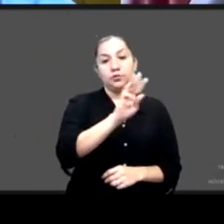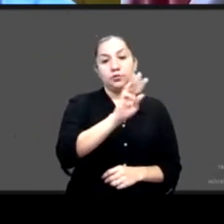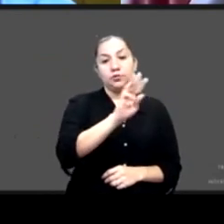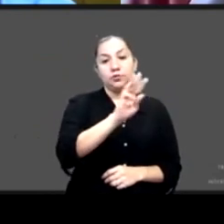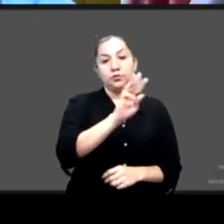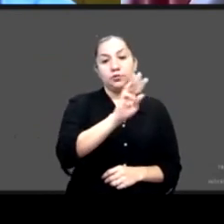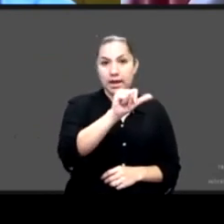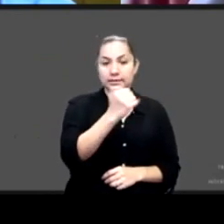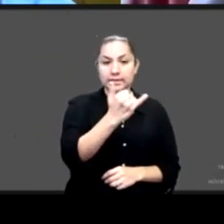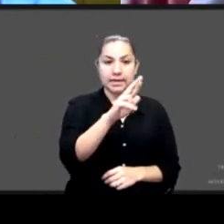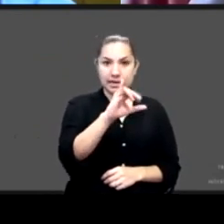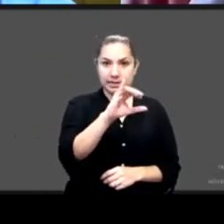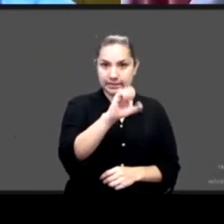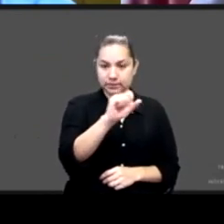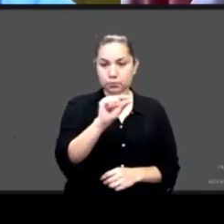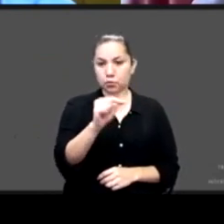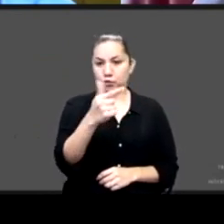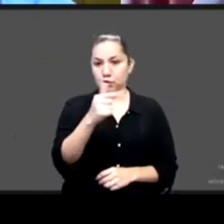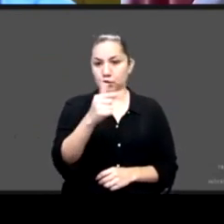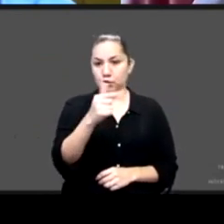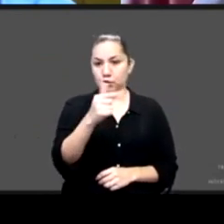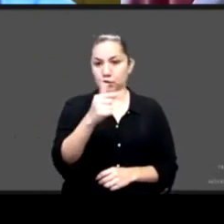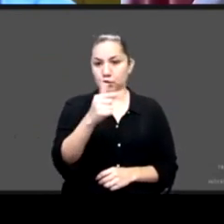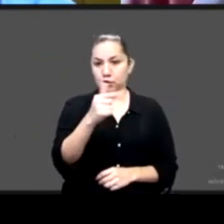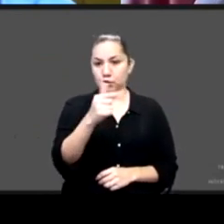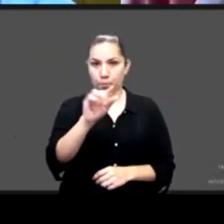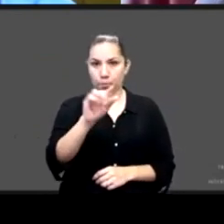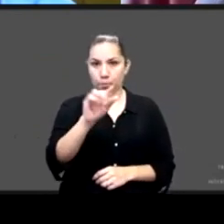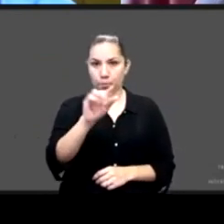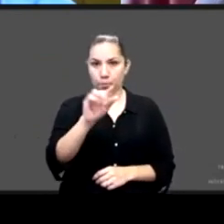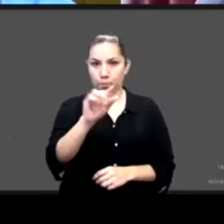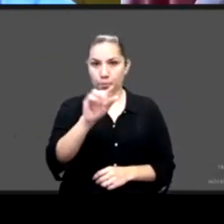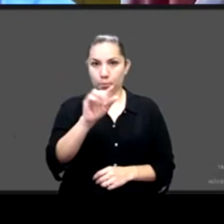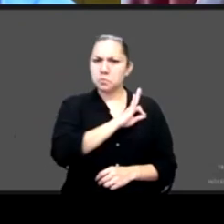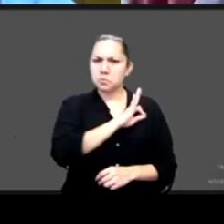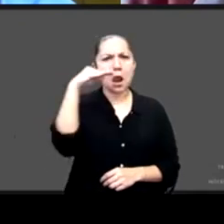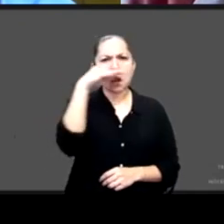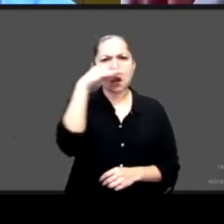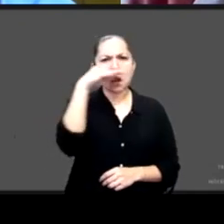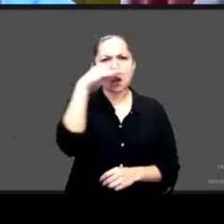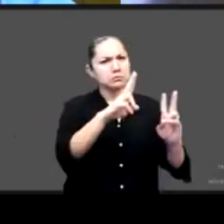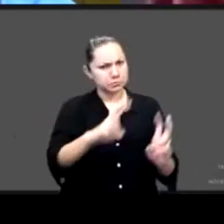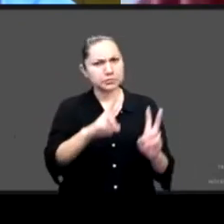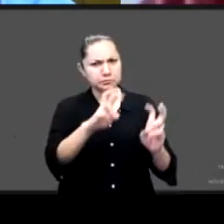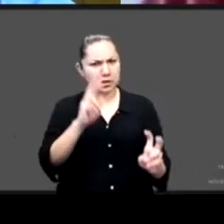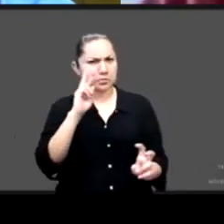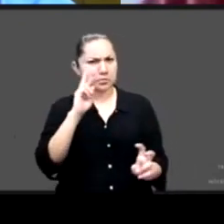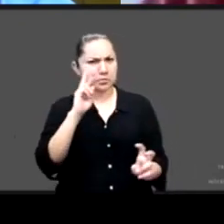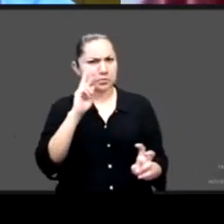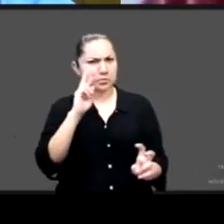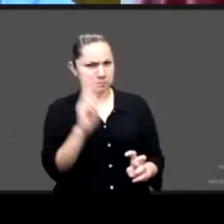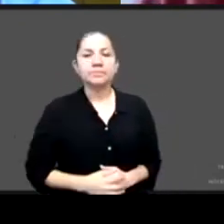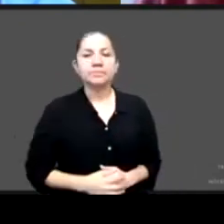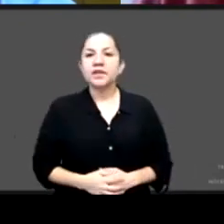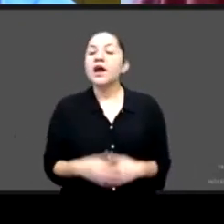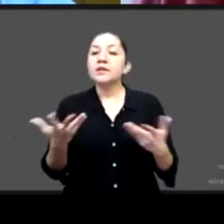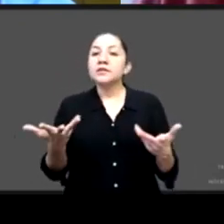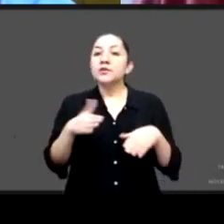www.alasyraices.gob.mx. Y bueno, ya específicamente sobre cómo hemos abordado el tema de la